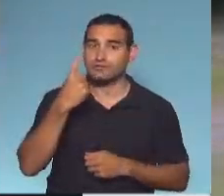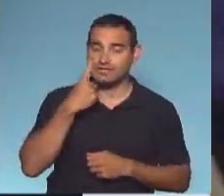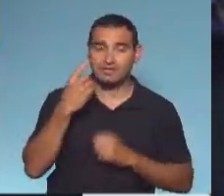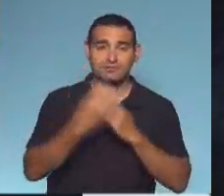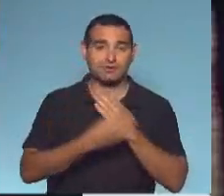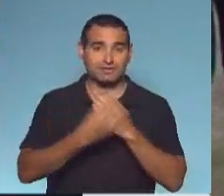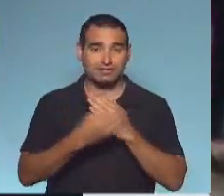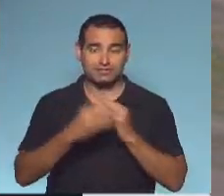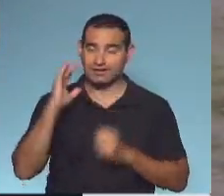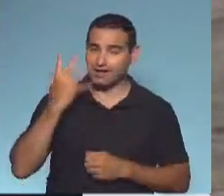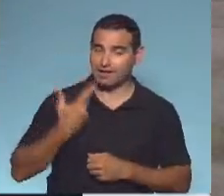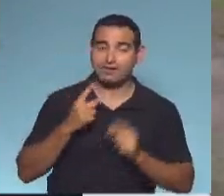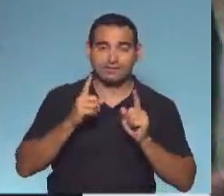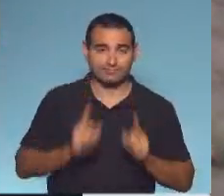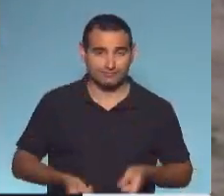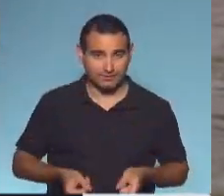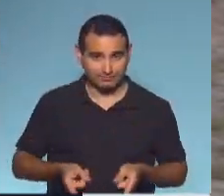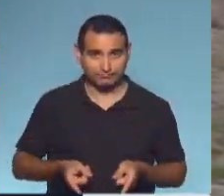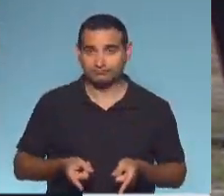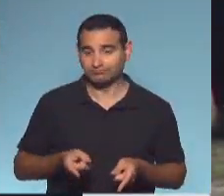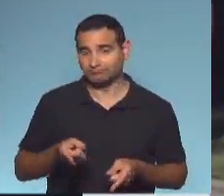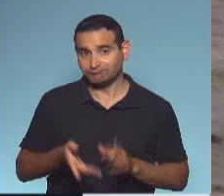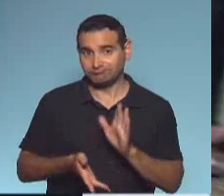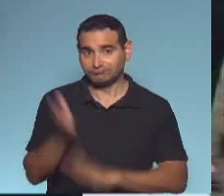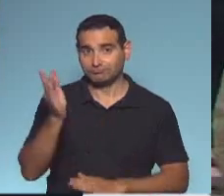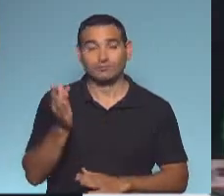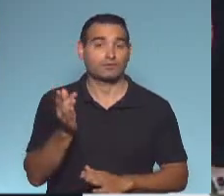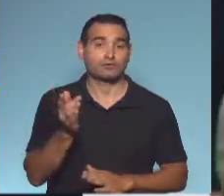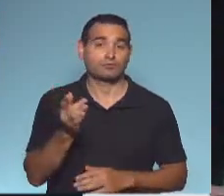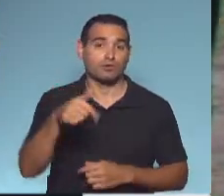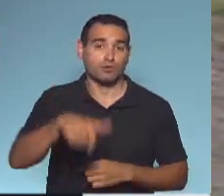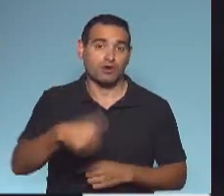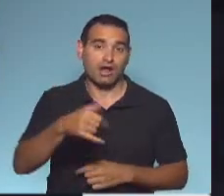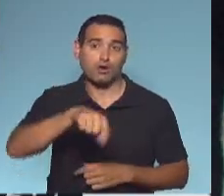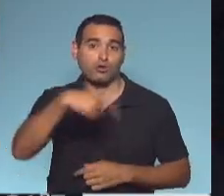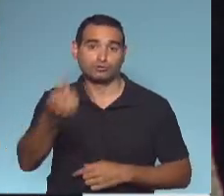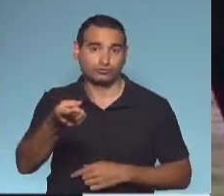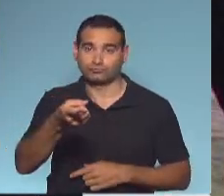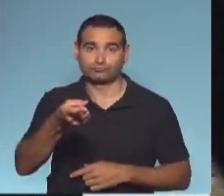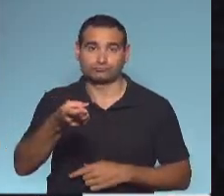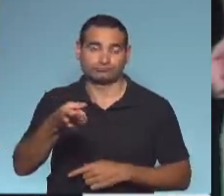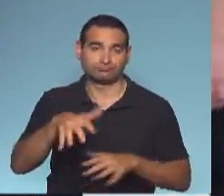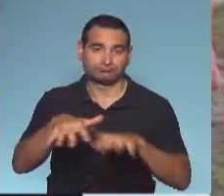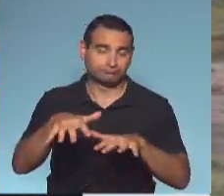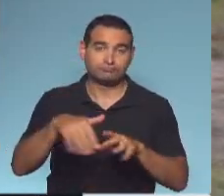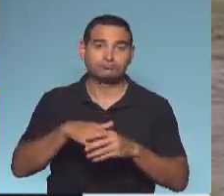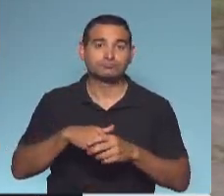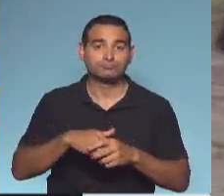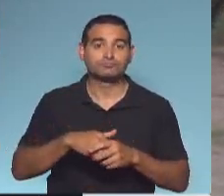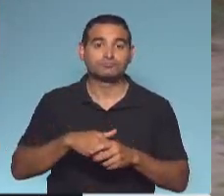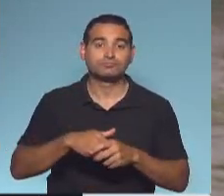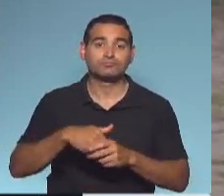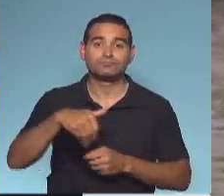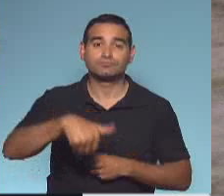ministra carla vizzotti que también se va retirando porque también tienen este otro evento que tiene que ver con la llegada de